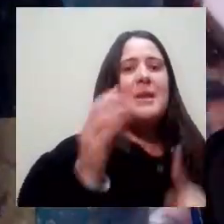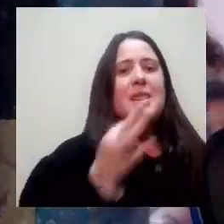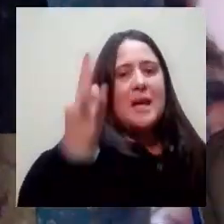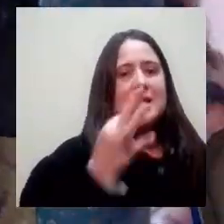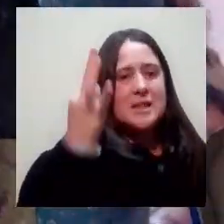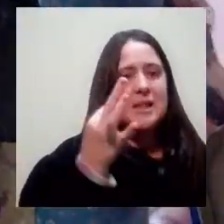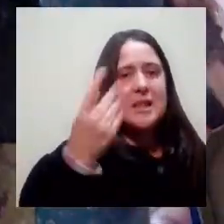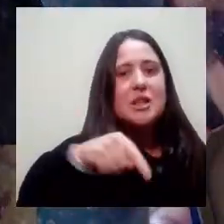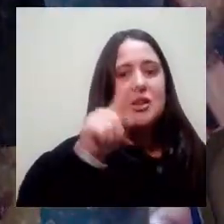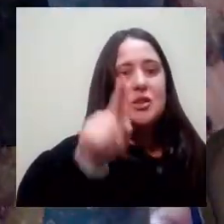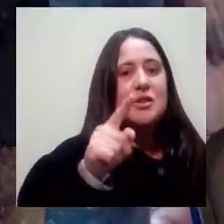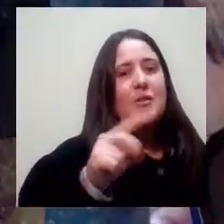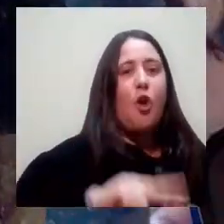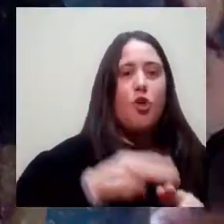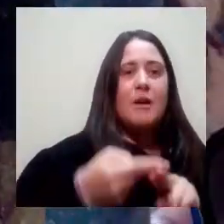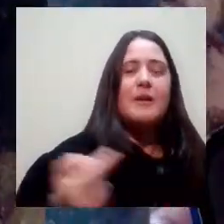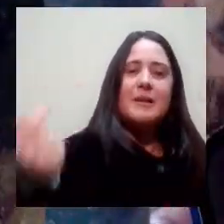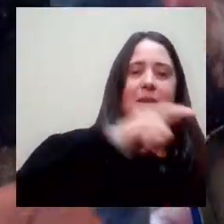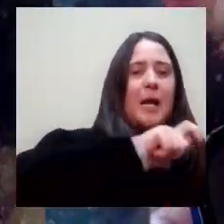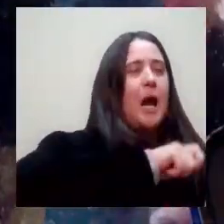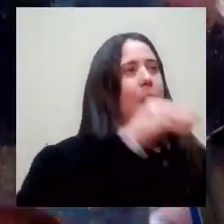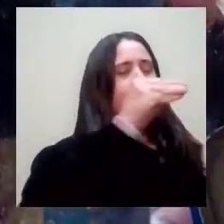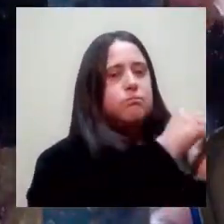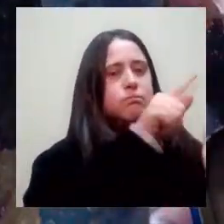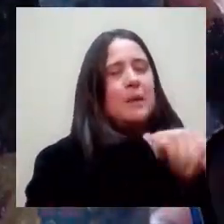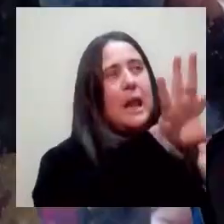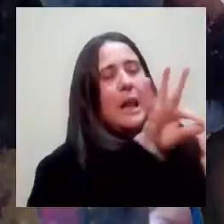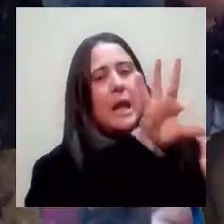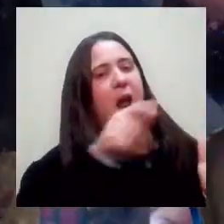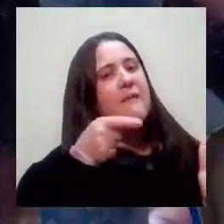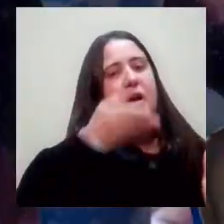que pasar nuevamente por acreditaciones para elegir el